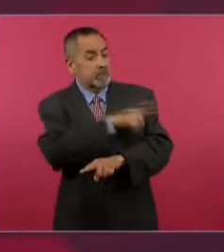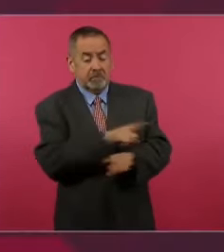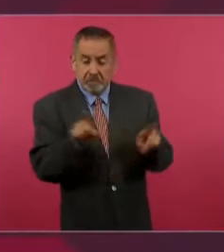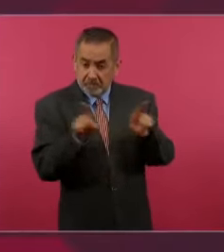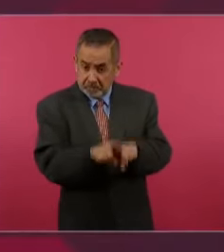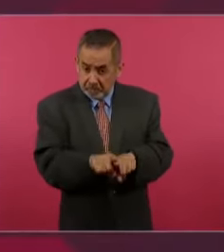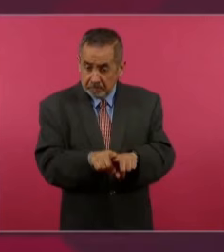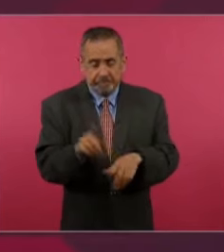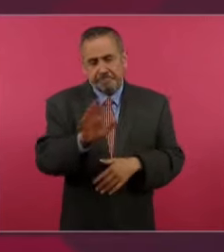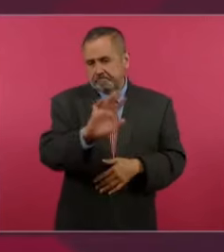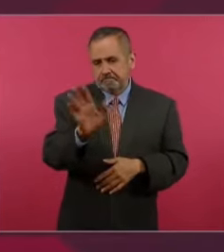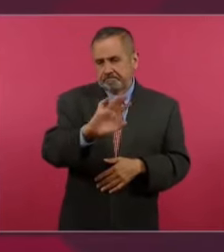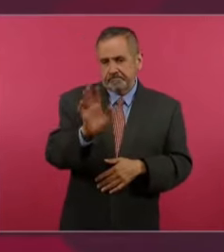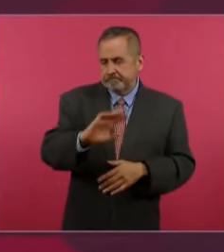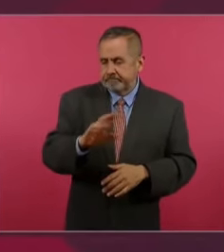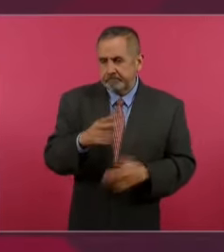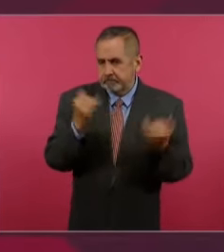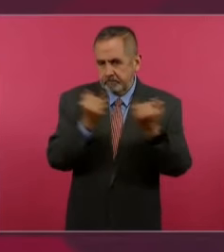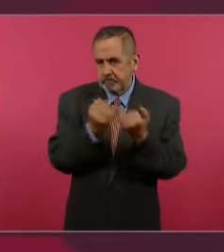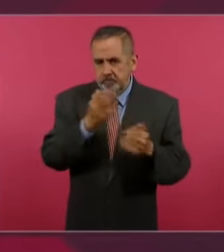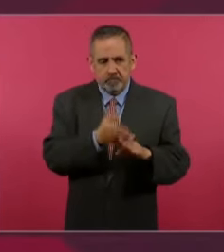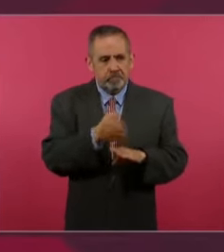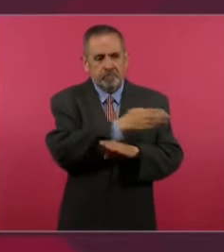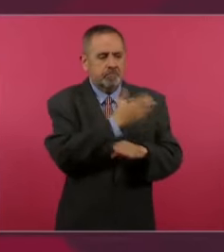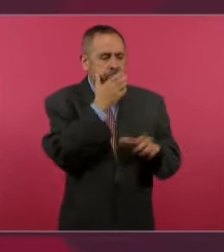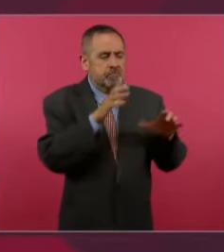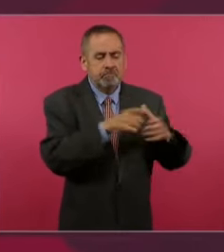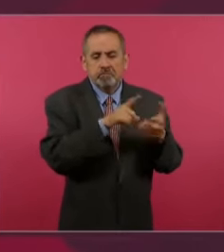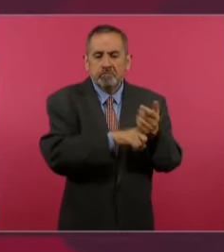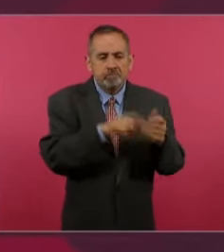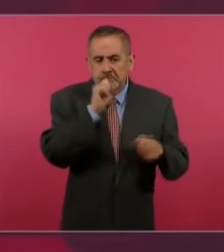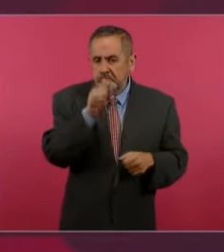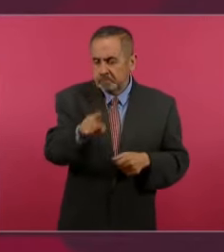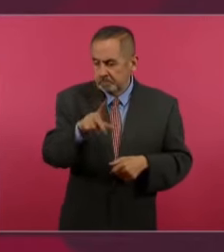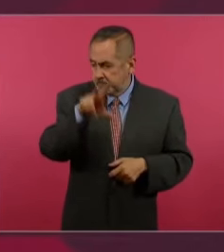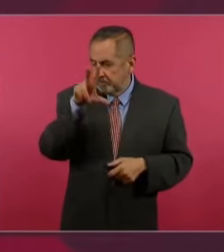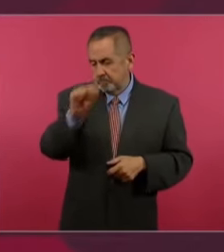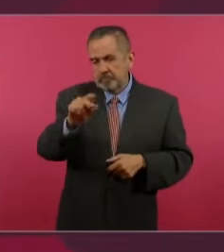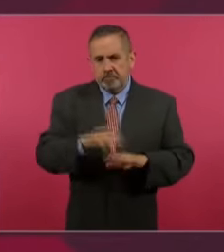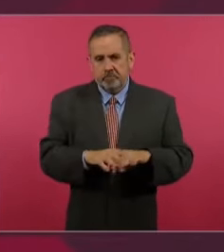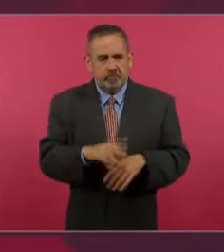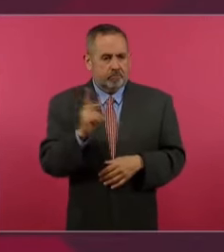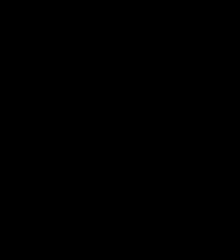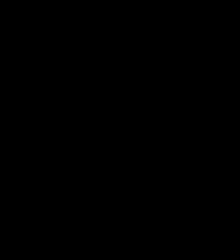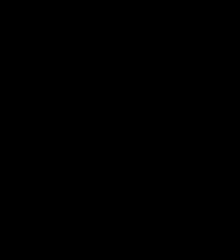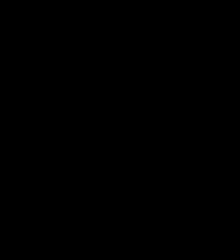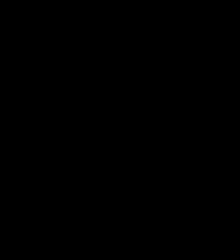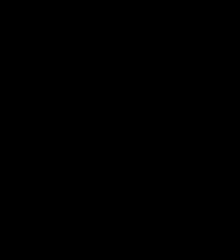que hacían los conservadores del PRIAN.